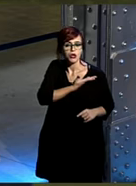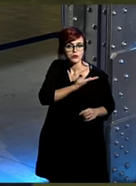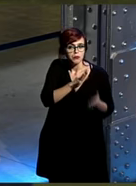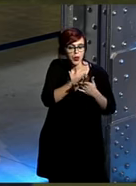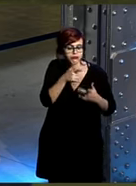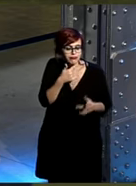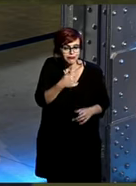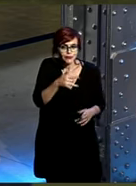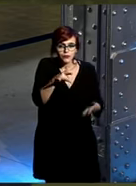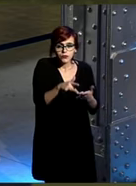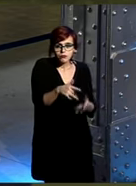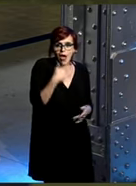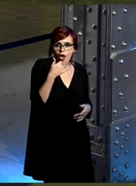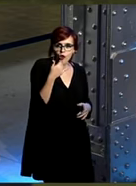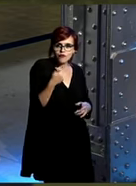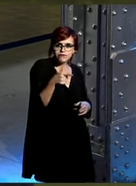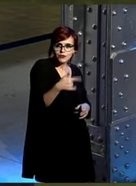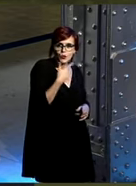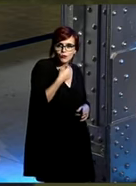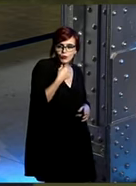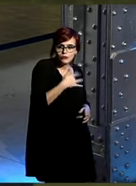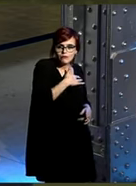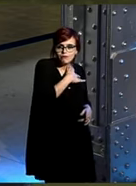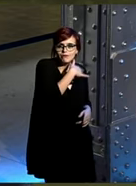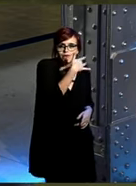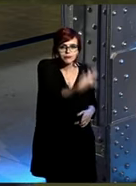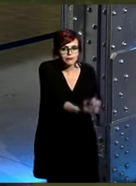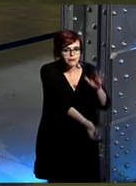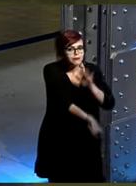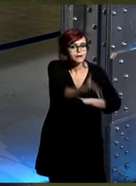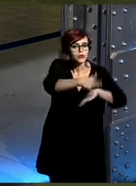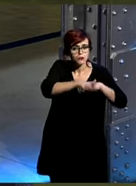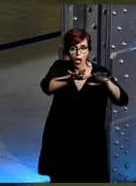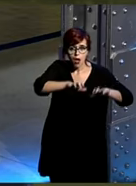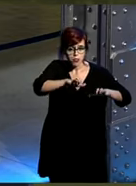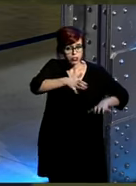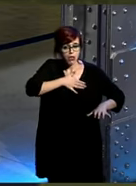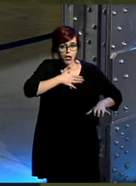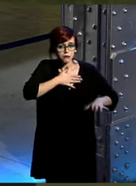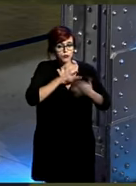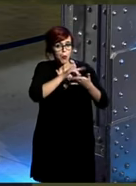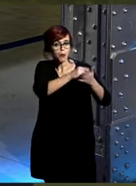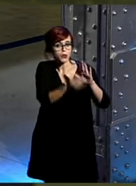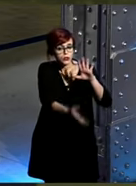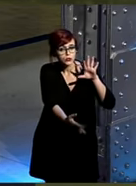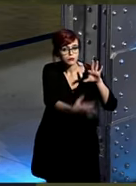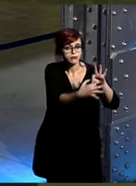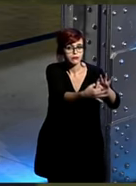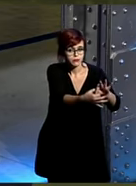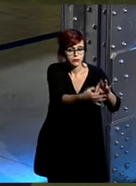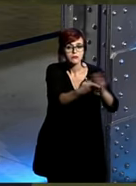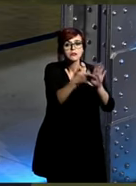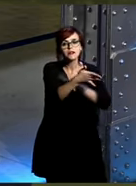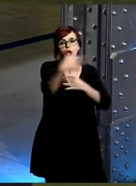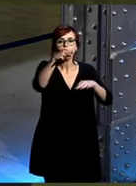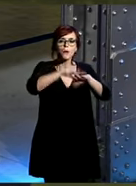que hace, ¿no? Que es una forma, para mí la experiencia de Team Labs es una experiencia de aprendizaje mío y de la gente que estamos en el proyecto, no solo que sea un proyecto en el que la